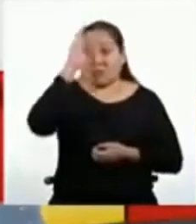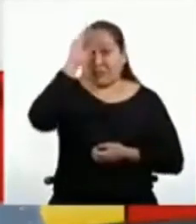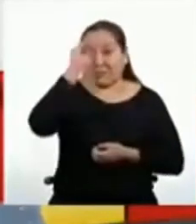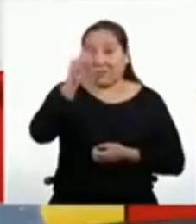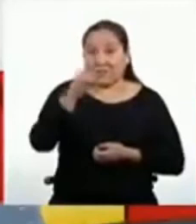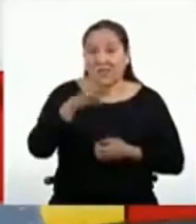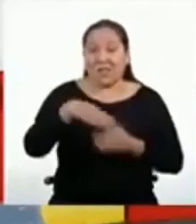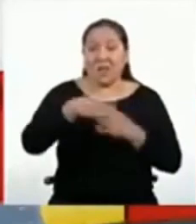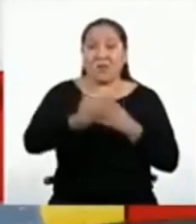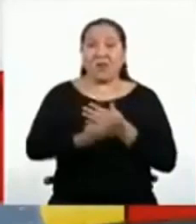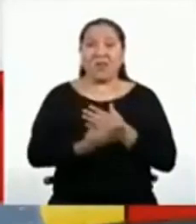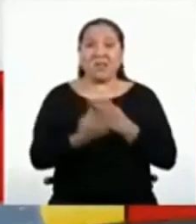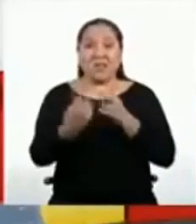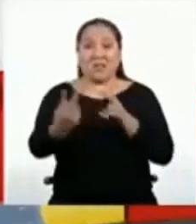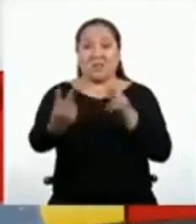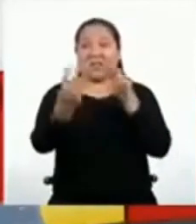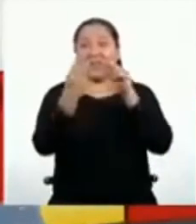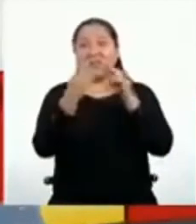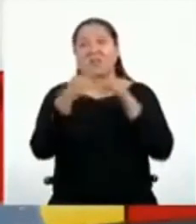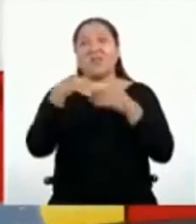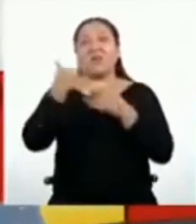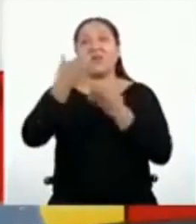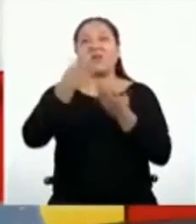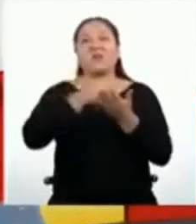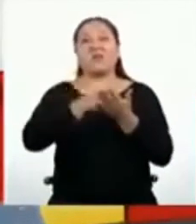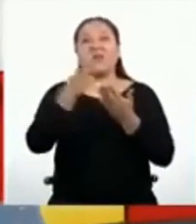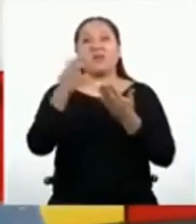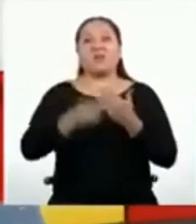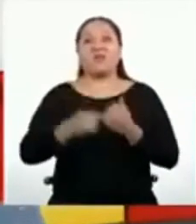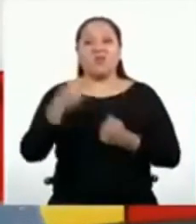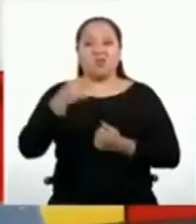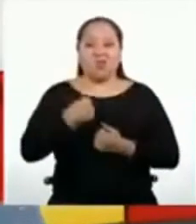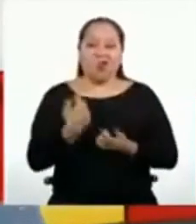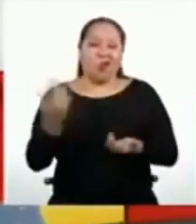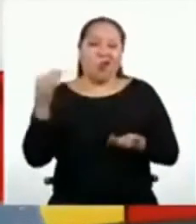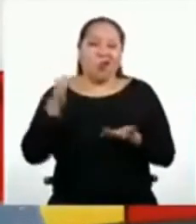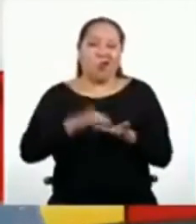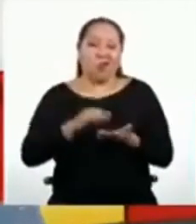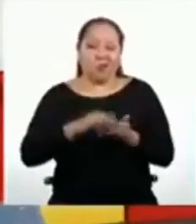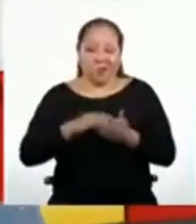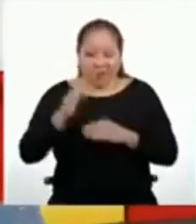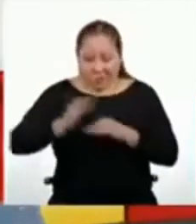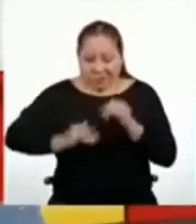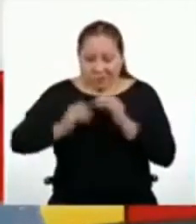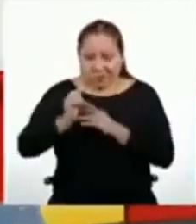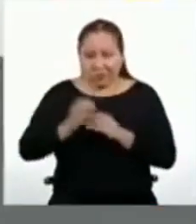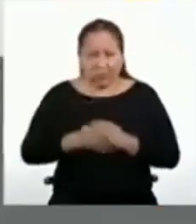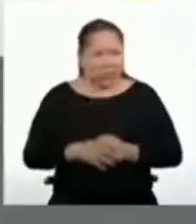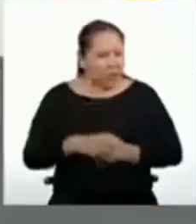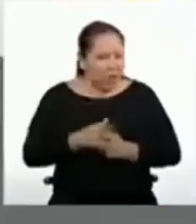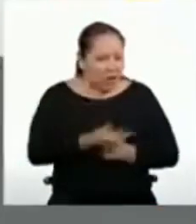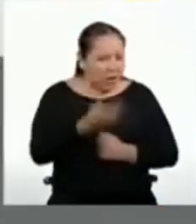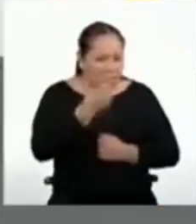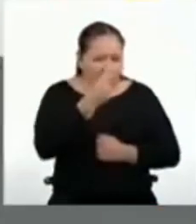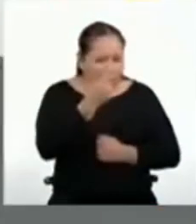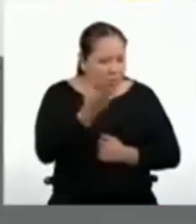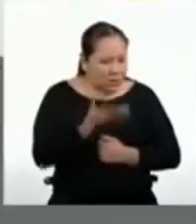chicas, nos vemos en el próximo programa mientras yo reinicio mi obra maestra.